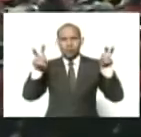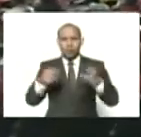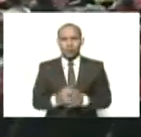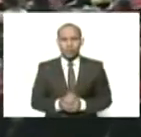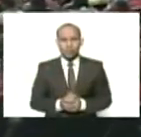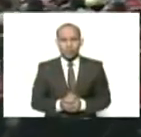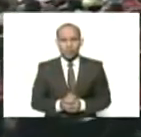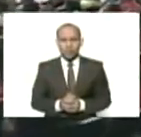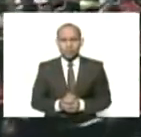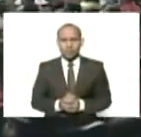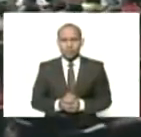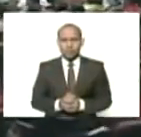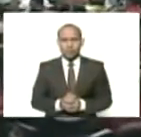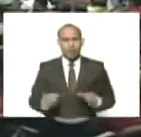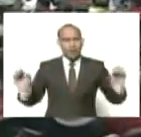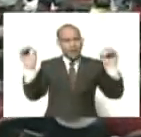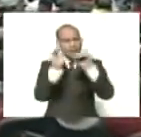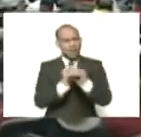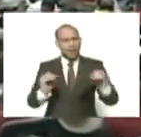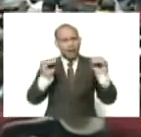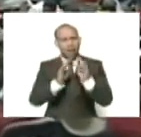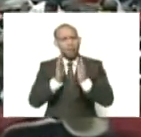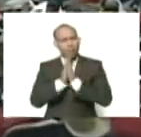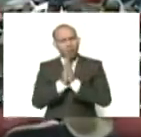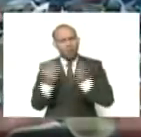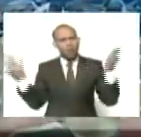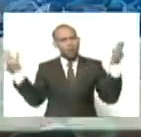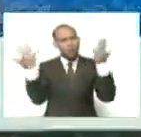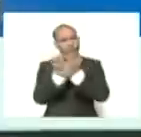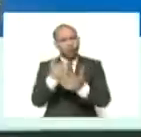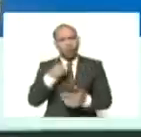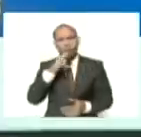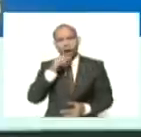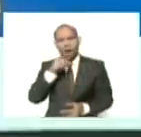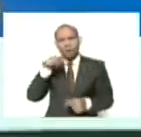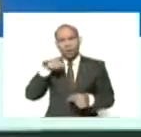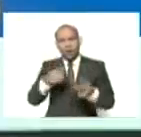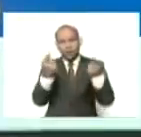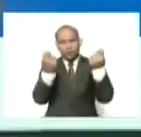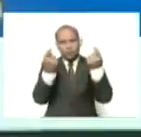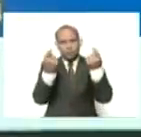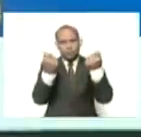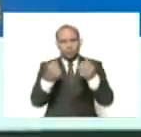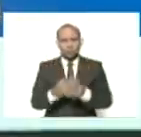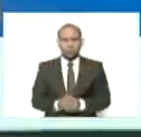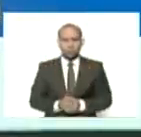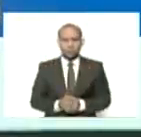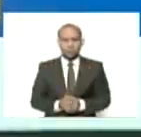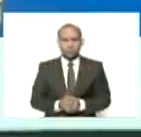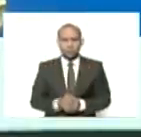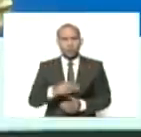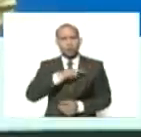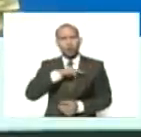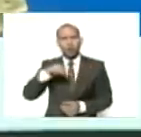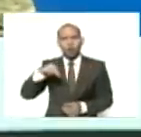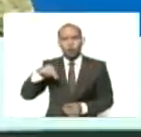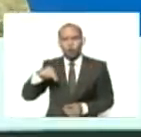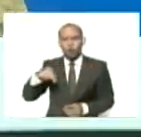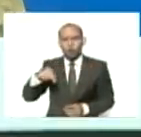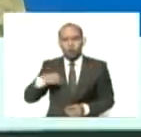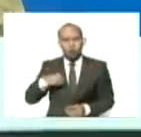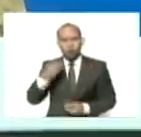Que nadie se deje confundir en Venezuela, estoy hablando de esto. Hemos hecho de tripas, como dice